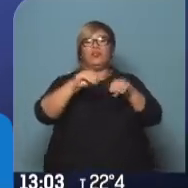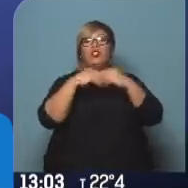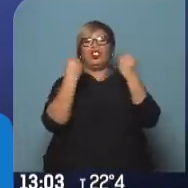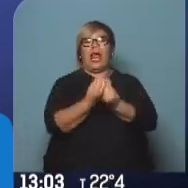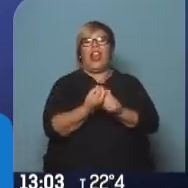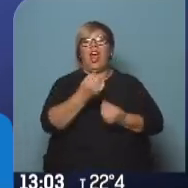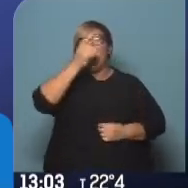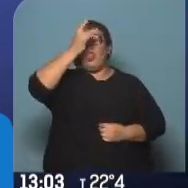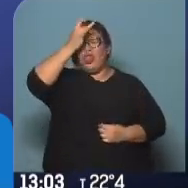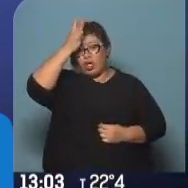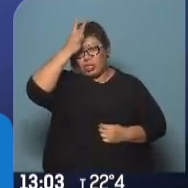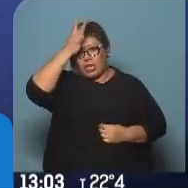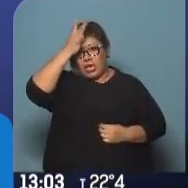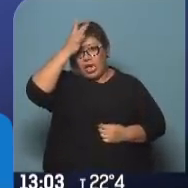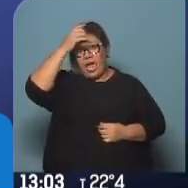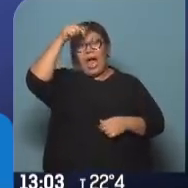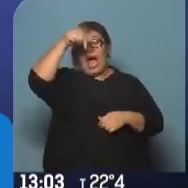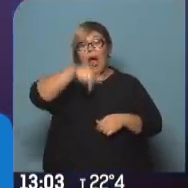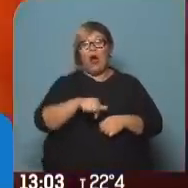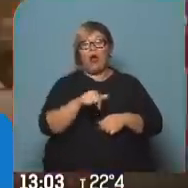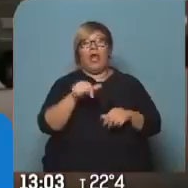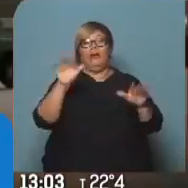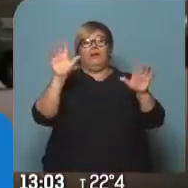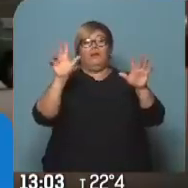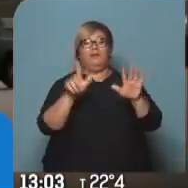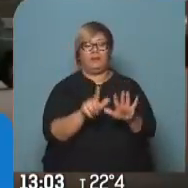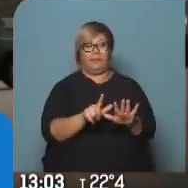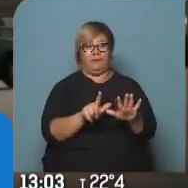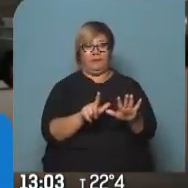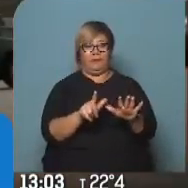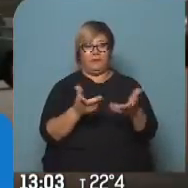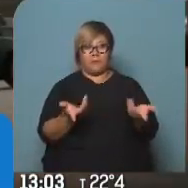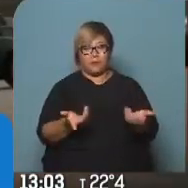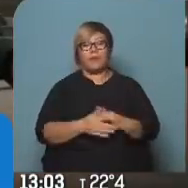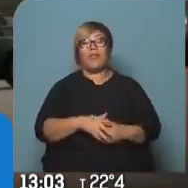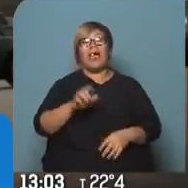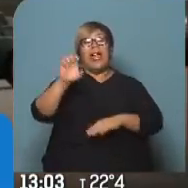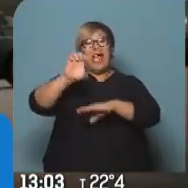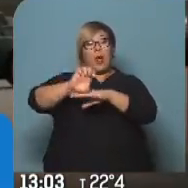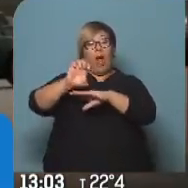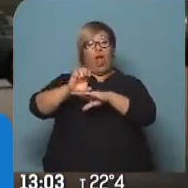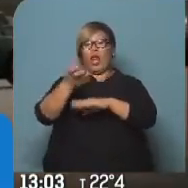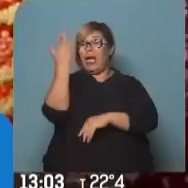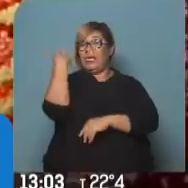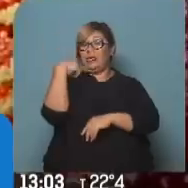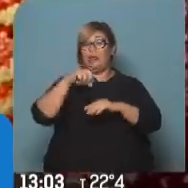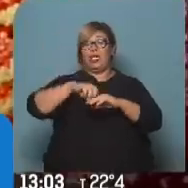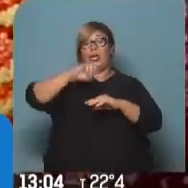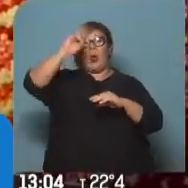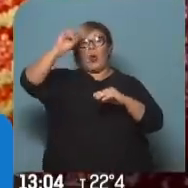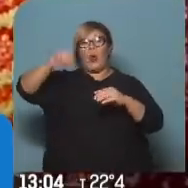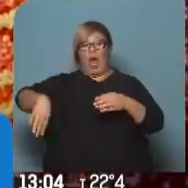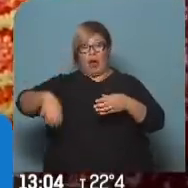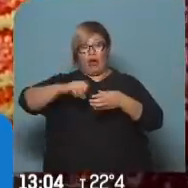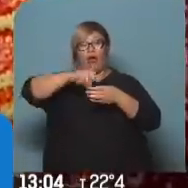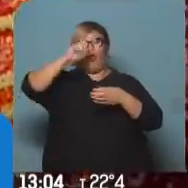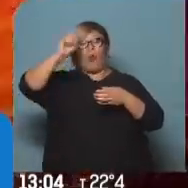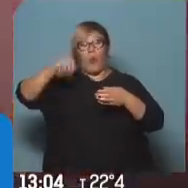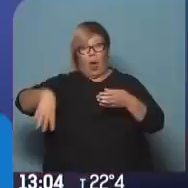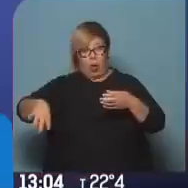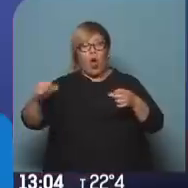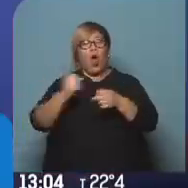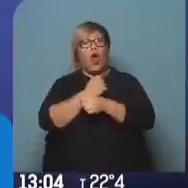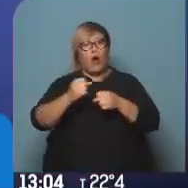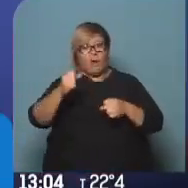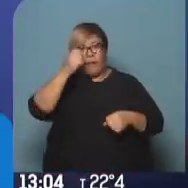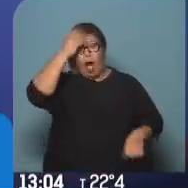Bolivia, Surinam y Venezuela. La reciente salida de Ecuador, no concretada aún formalmente, como sí lo hizo